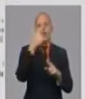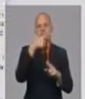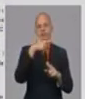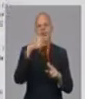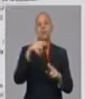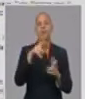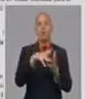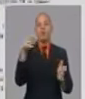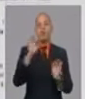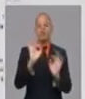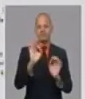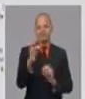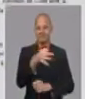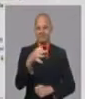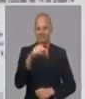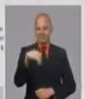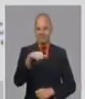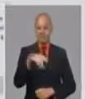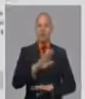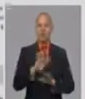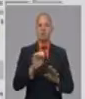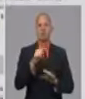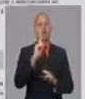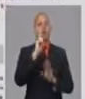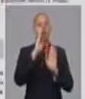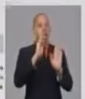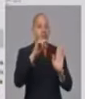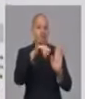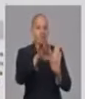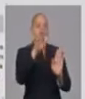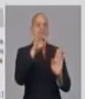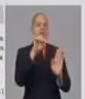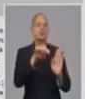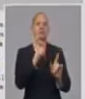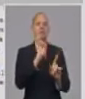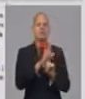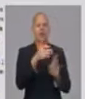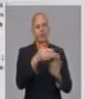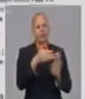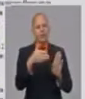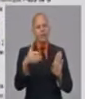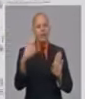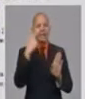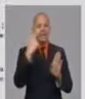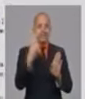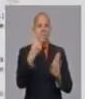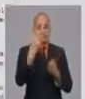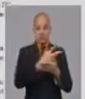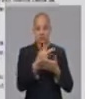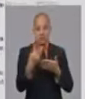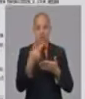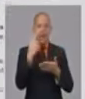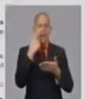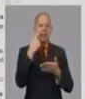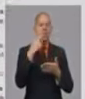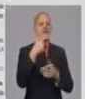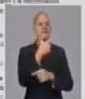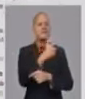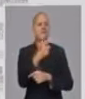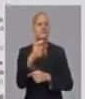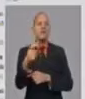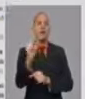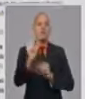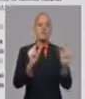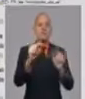Consejo Popular Plaza de la Revolución, instalación escogida como sitio clínico en esta nueva etapa. Durante 3 semanas se vacunarán hasta